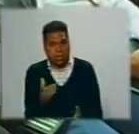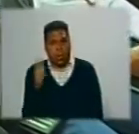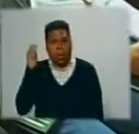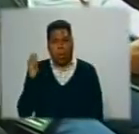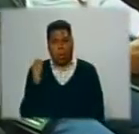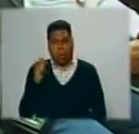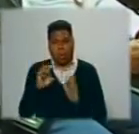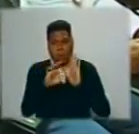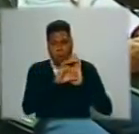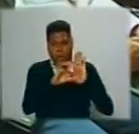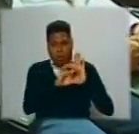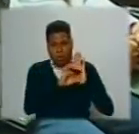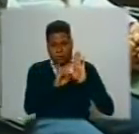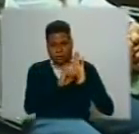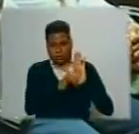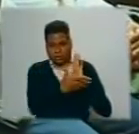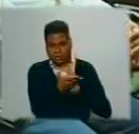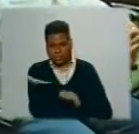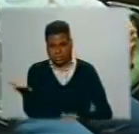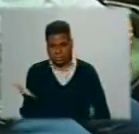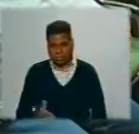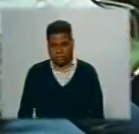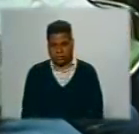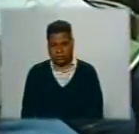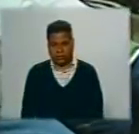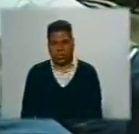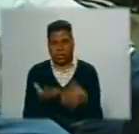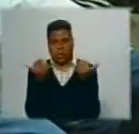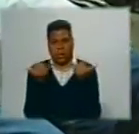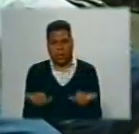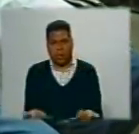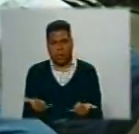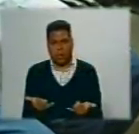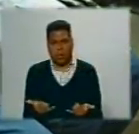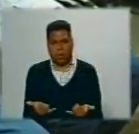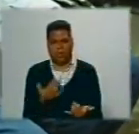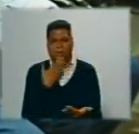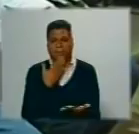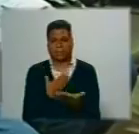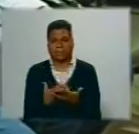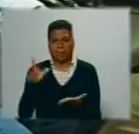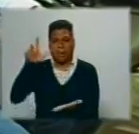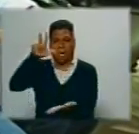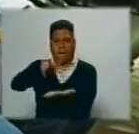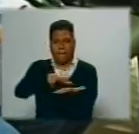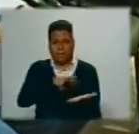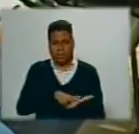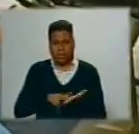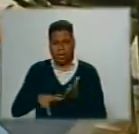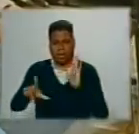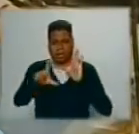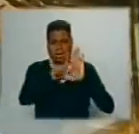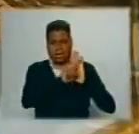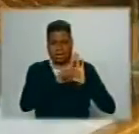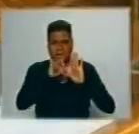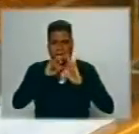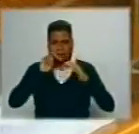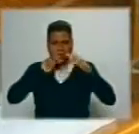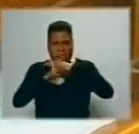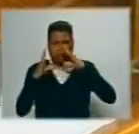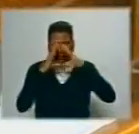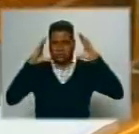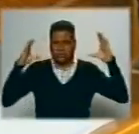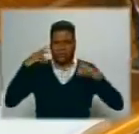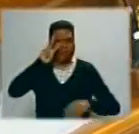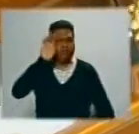y constituyentas, hoy pido a ustedes la aprobación de esta ley con una visión de futuro, con